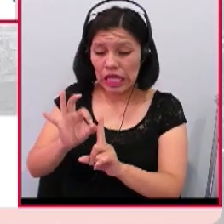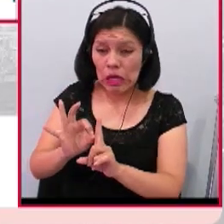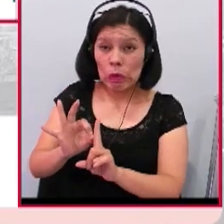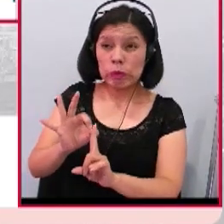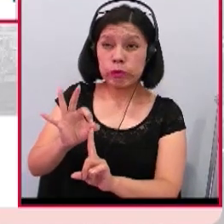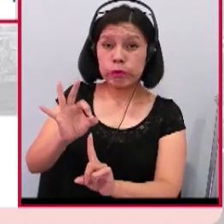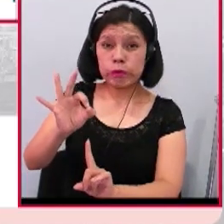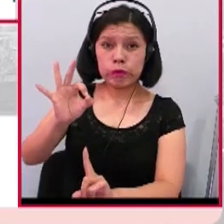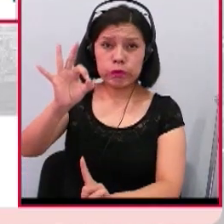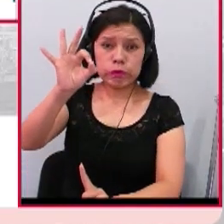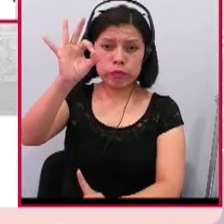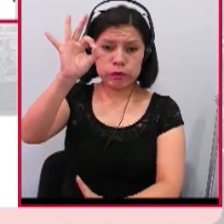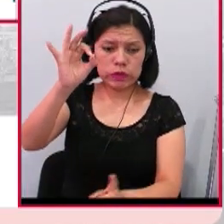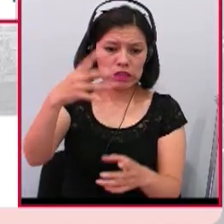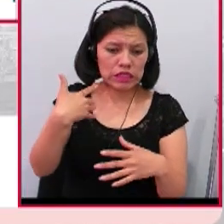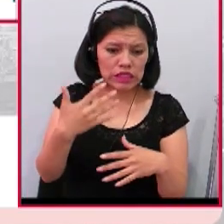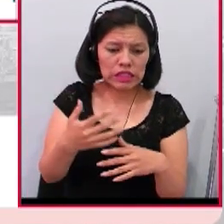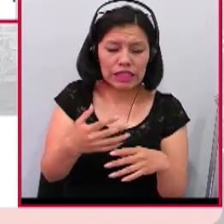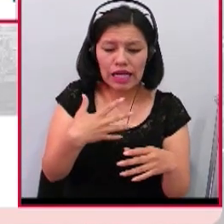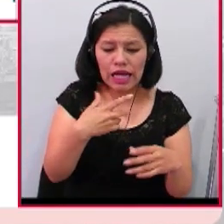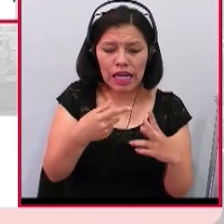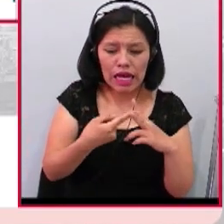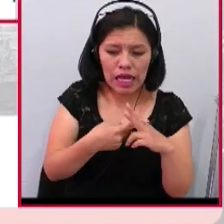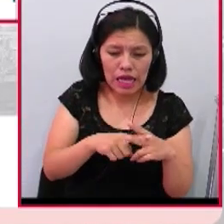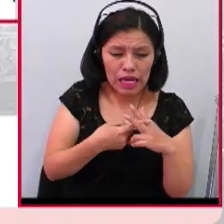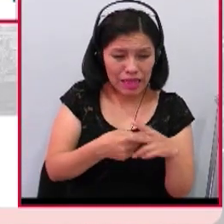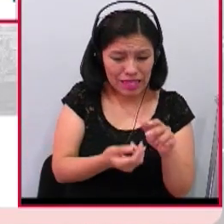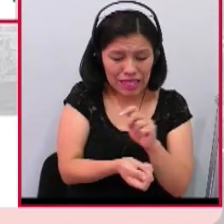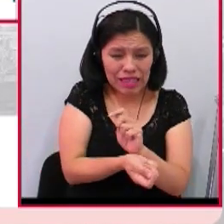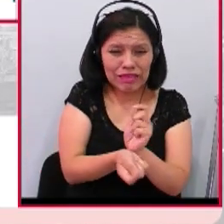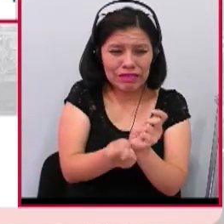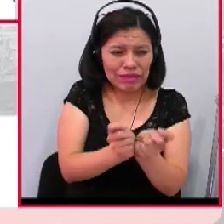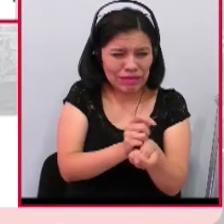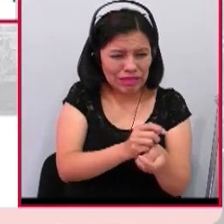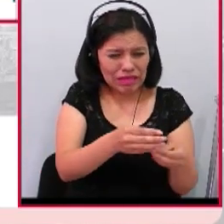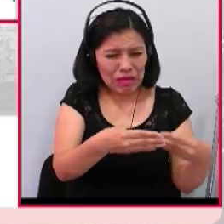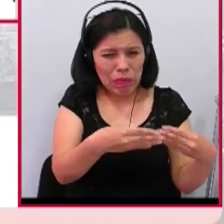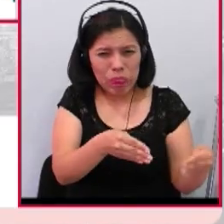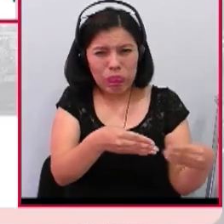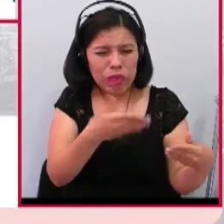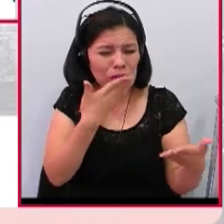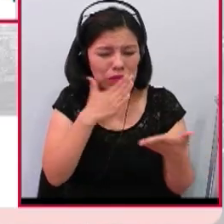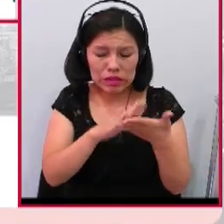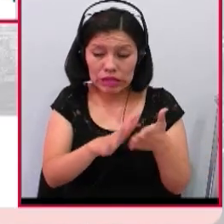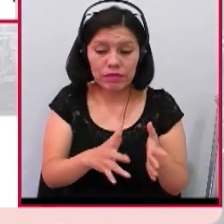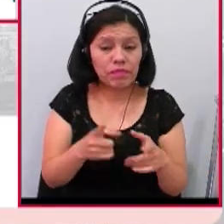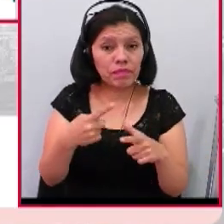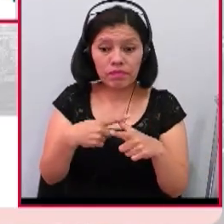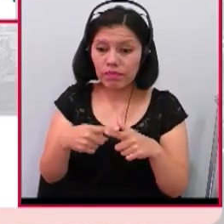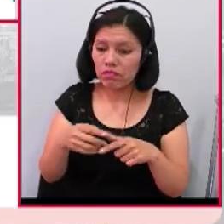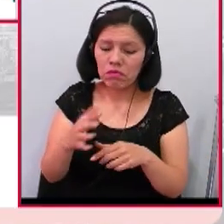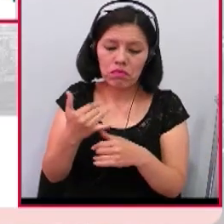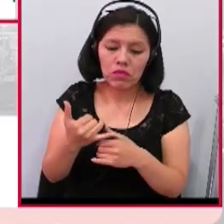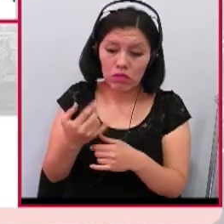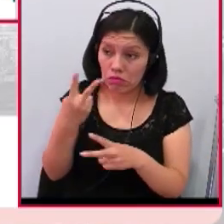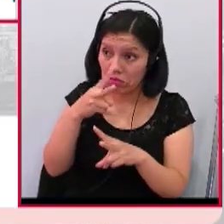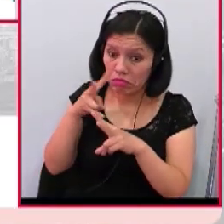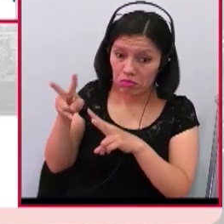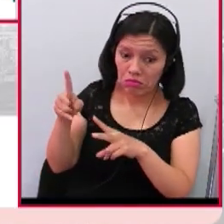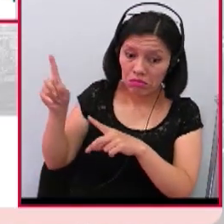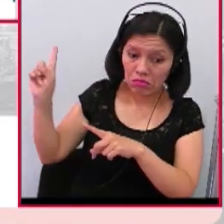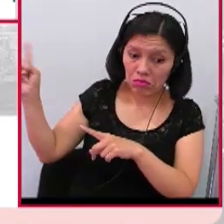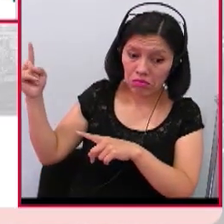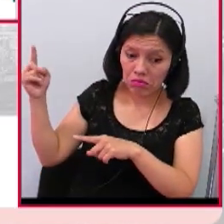deformarse el shell, lo que uno no quiere, definitivamente, porque vas a cambiar plancha al final y es lo que significa costos operativos. Actualmente, si usted ve en las primeras